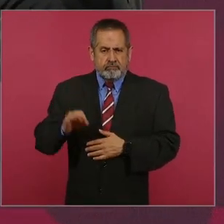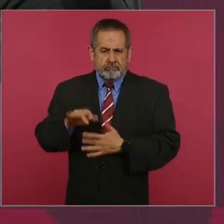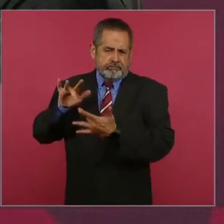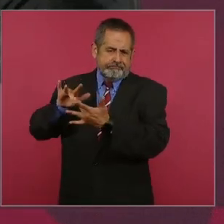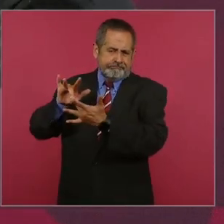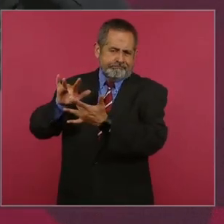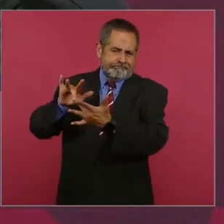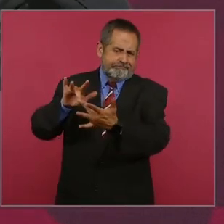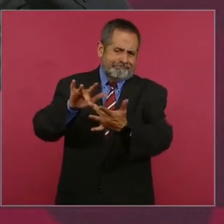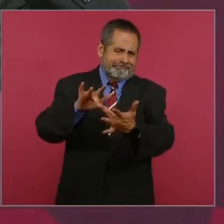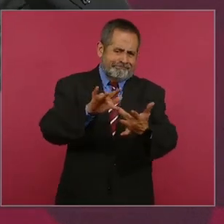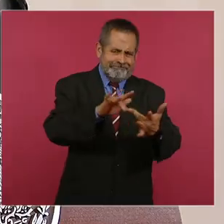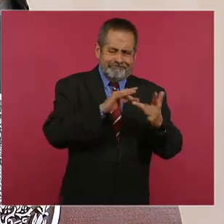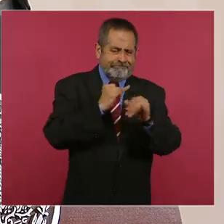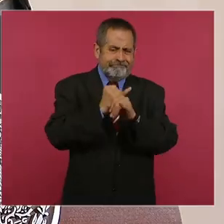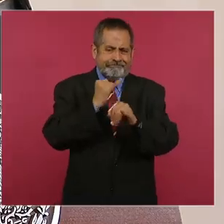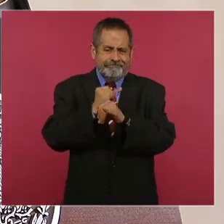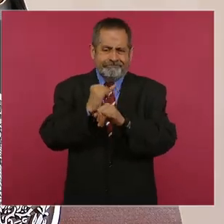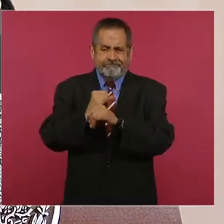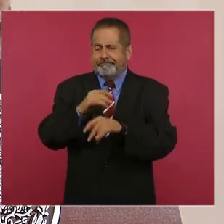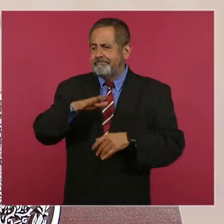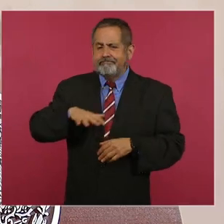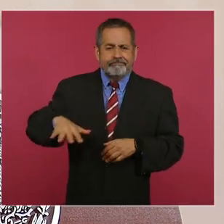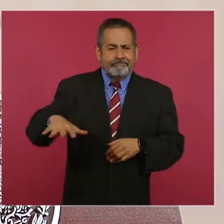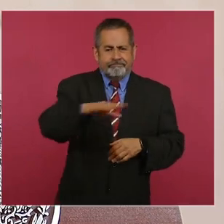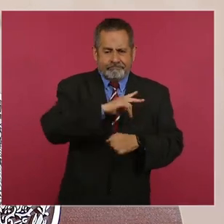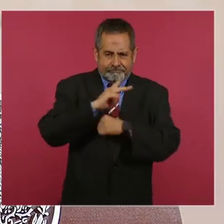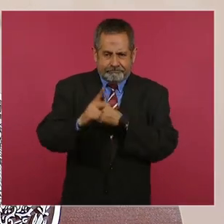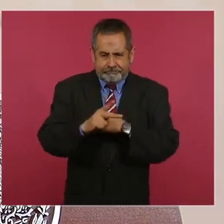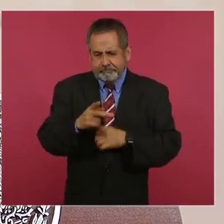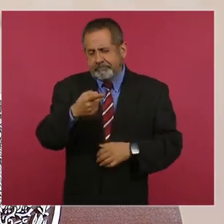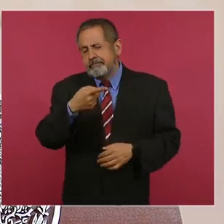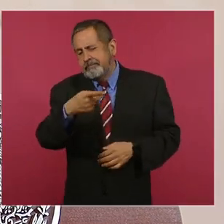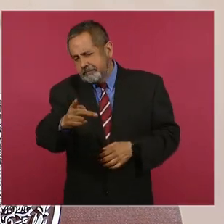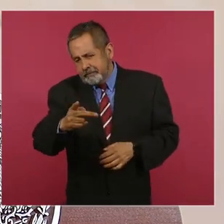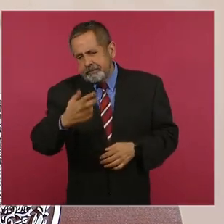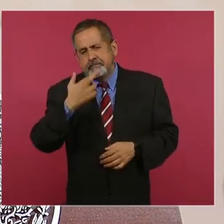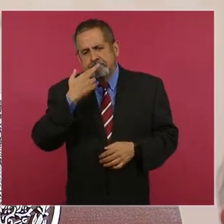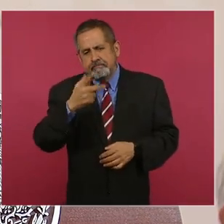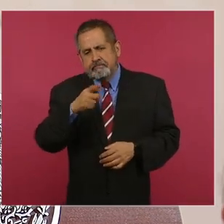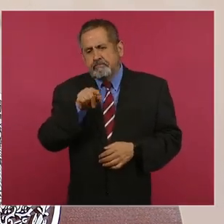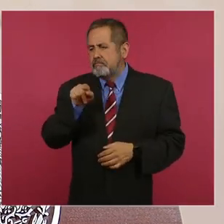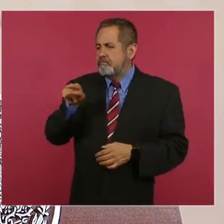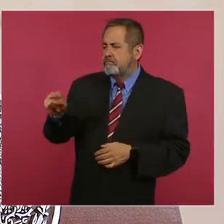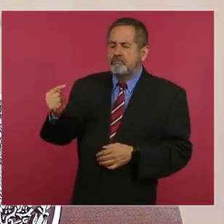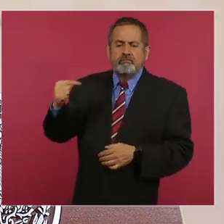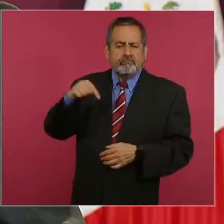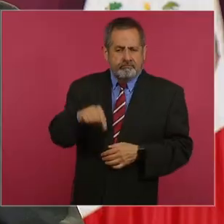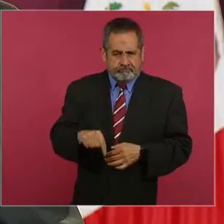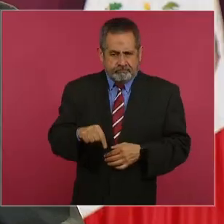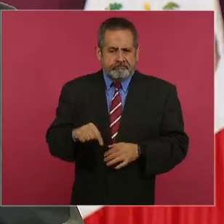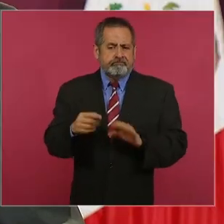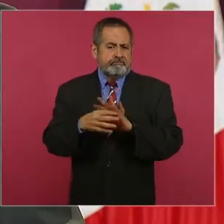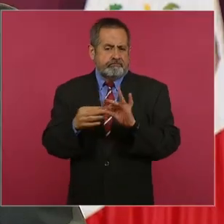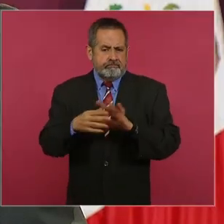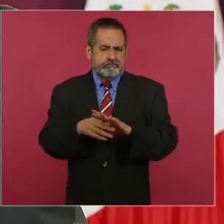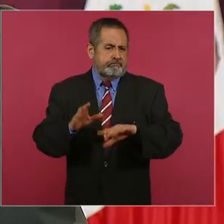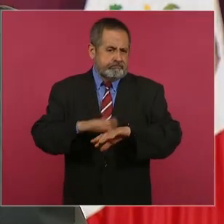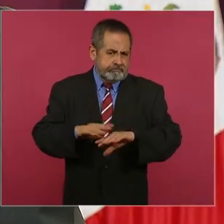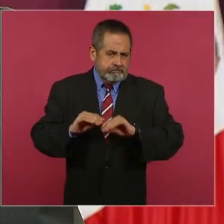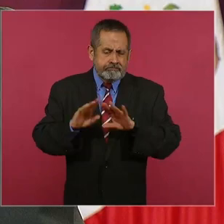internet en el país pero me gustaría que vinieran a explicarles cómo vamos